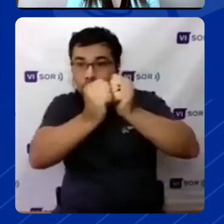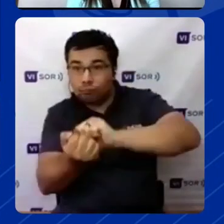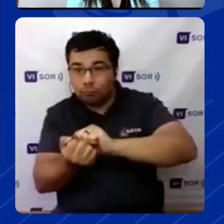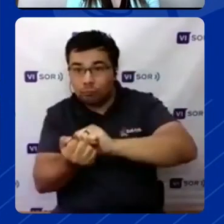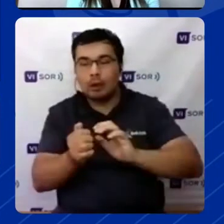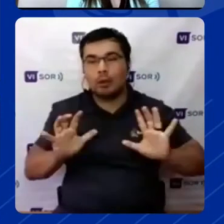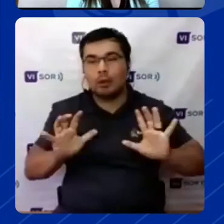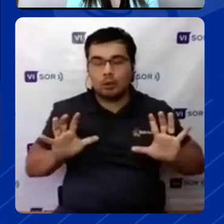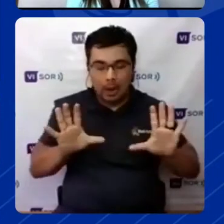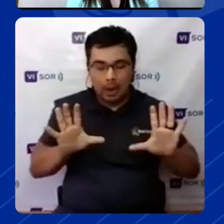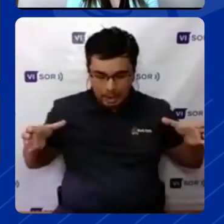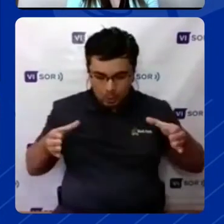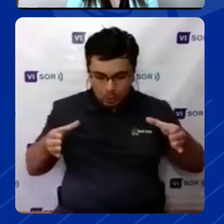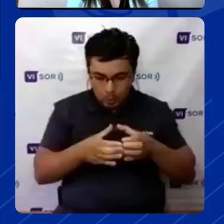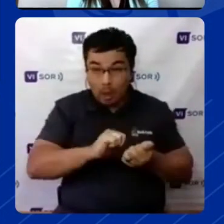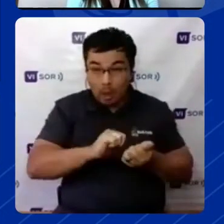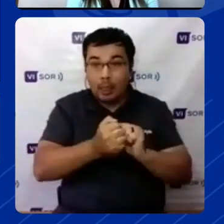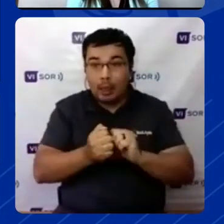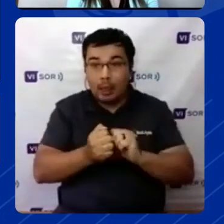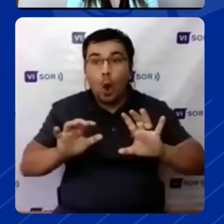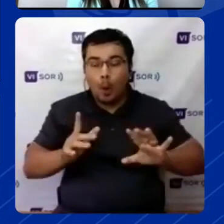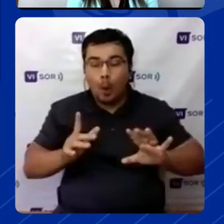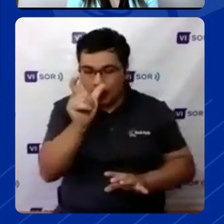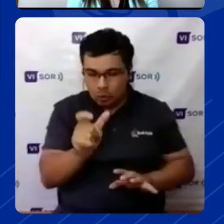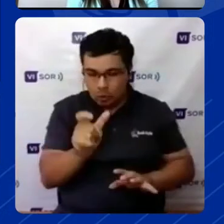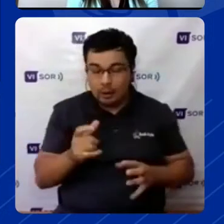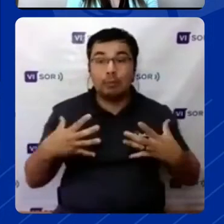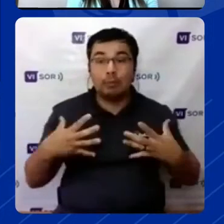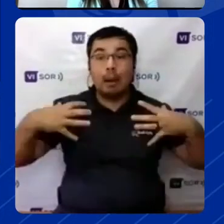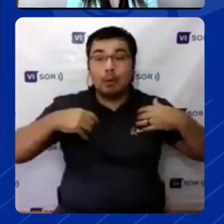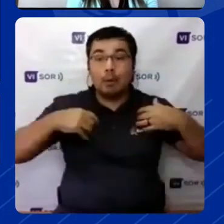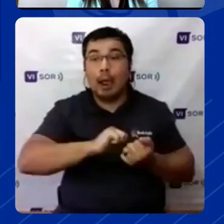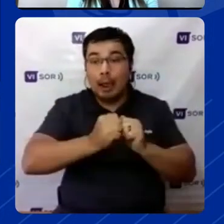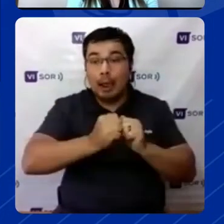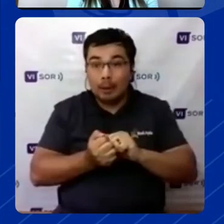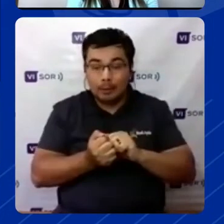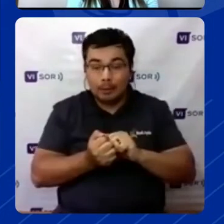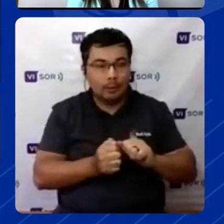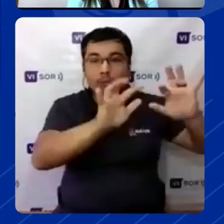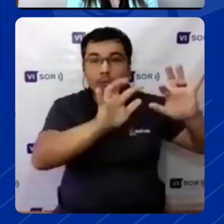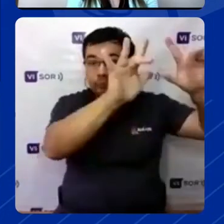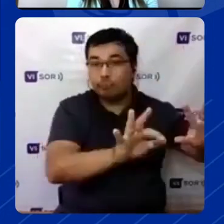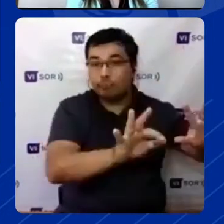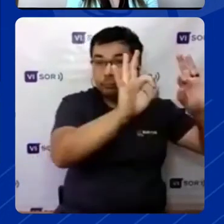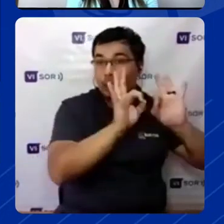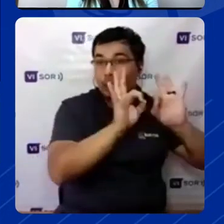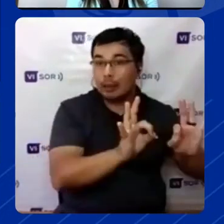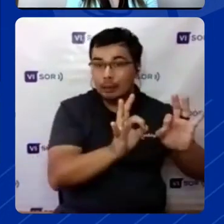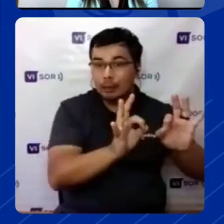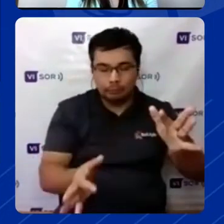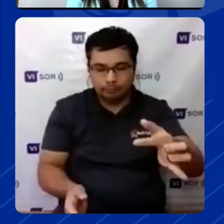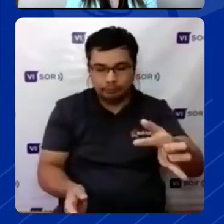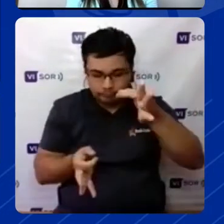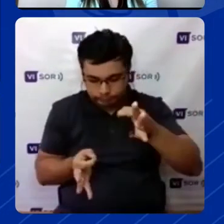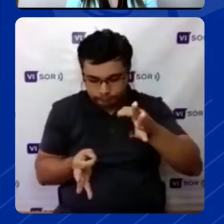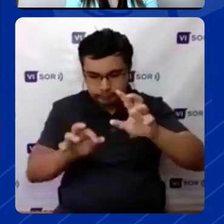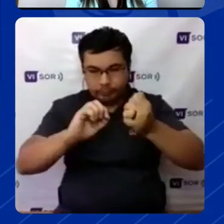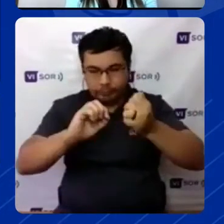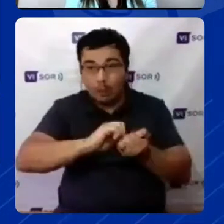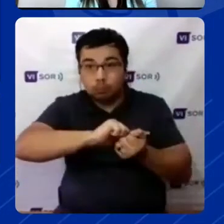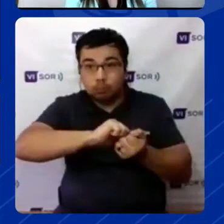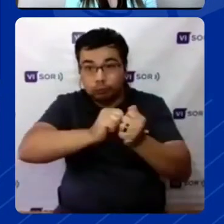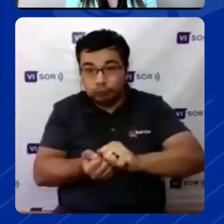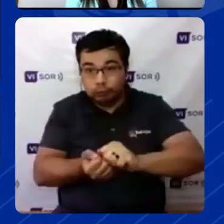el adaptador o el equipo completo, adapta el texto, se lo entrega de vuelta al solicitante para